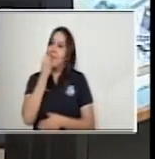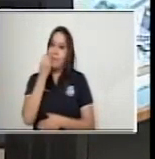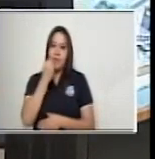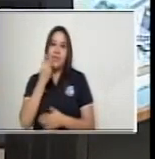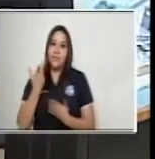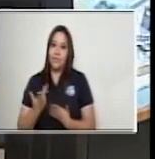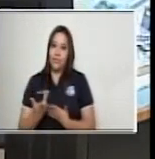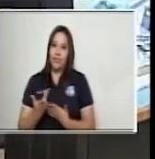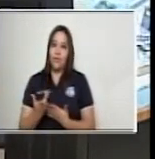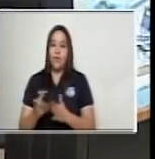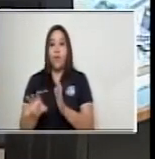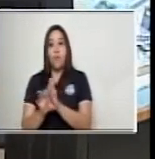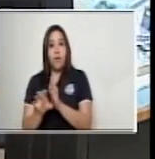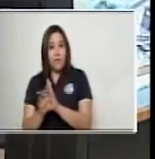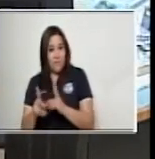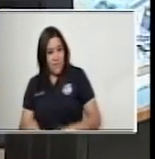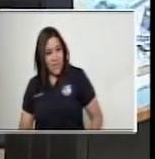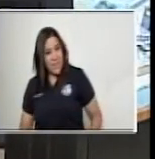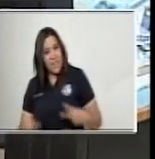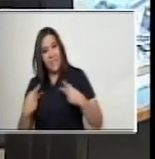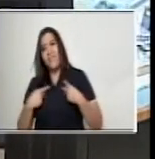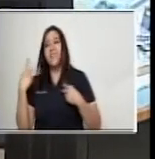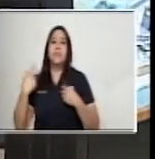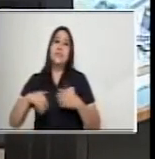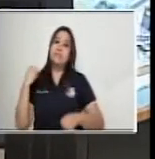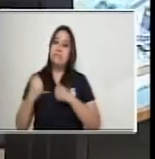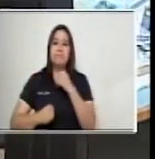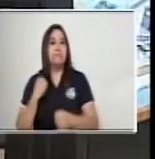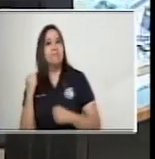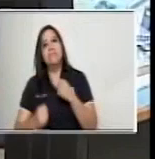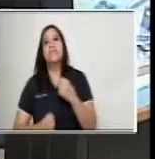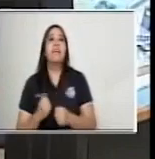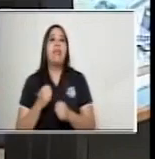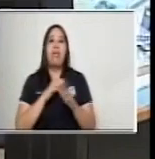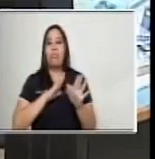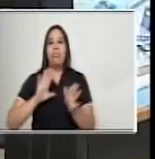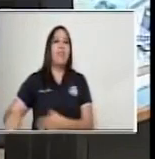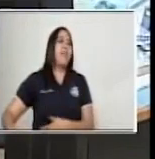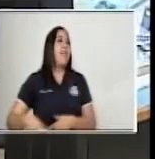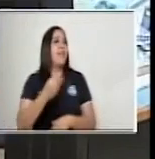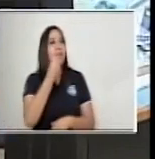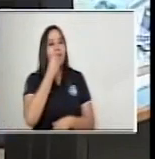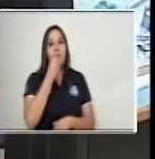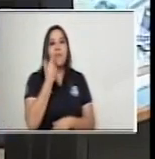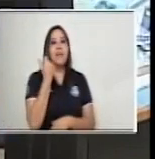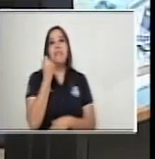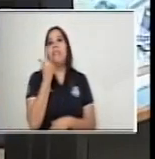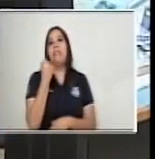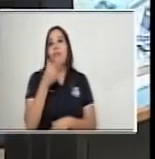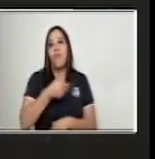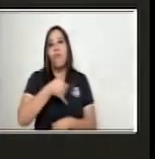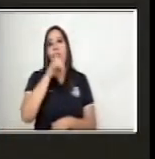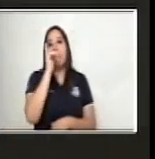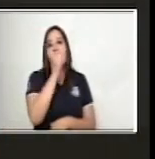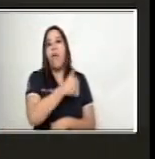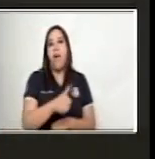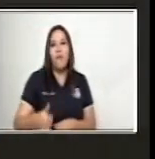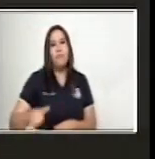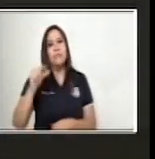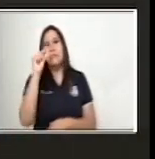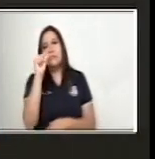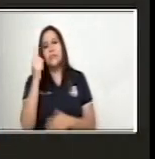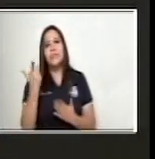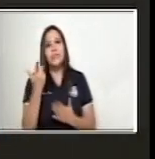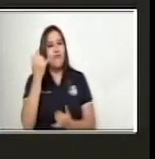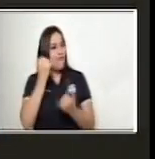la vida, con tanta carrera, dejamos de comer en todo el día y apenas tomamos agua. Al final de día llegamos a